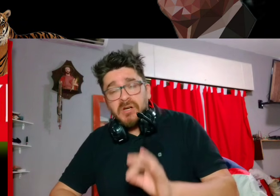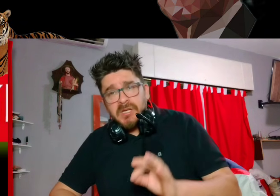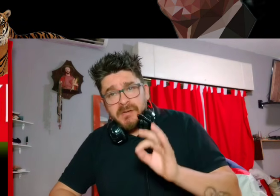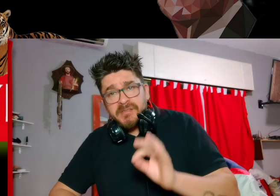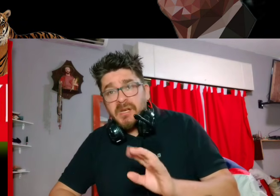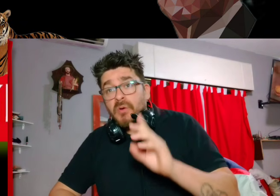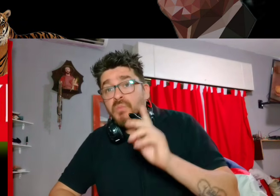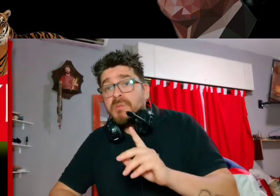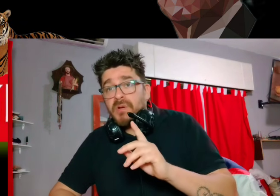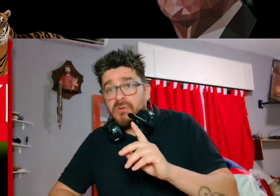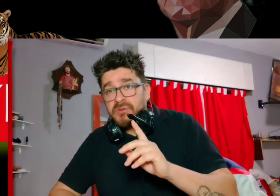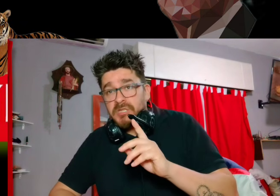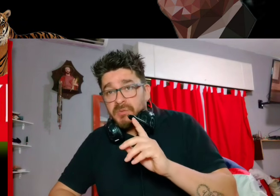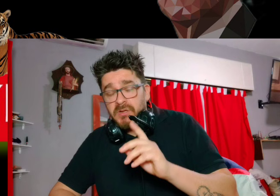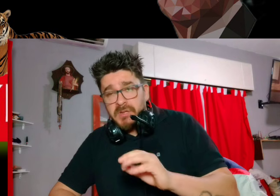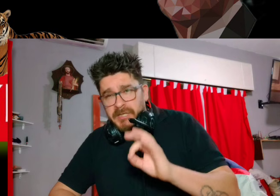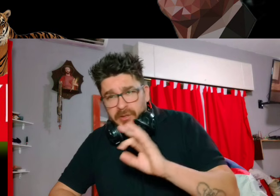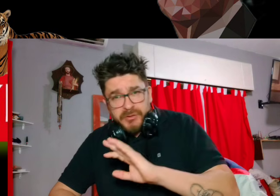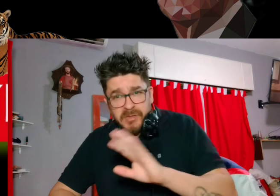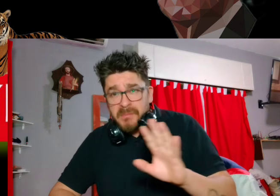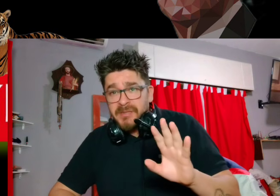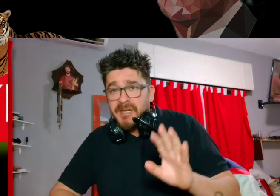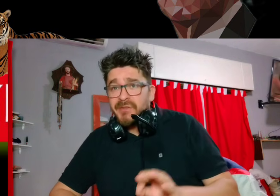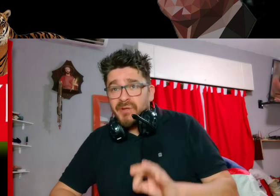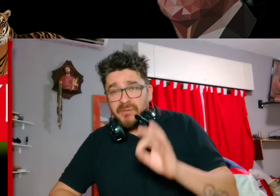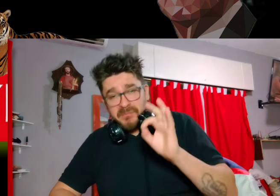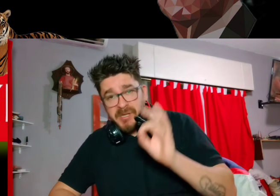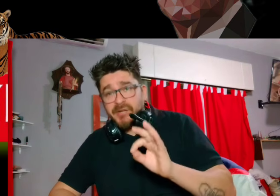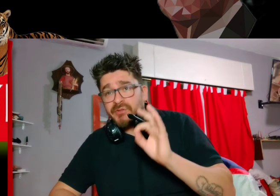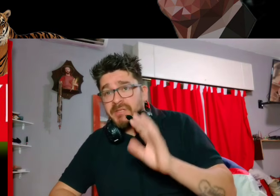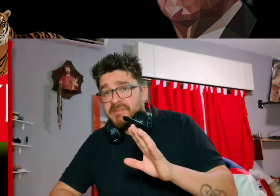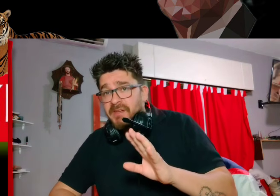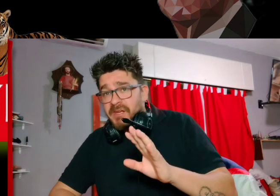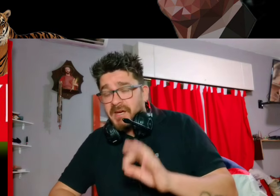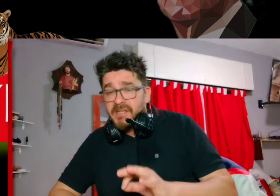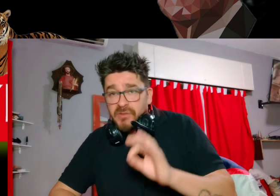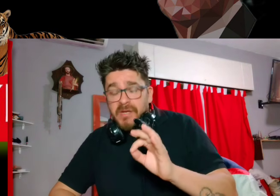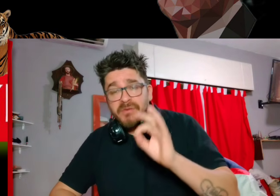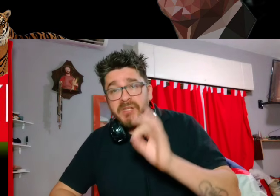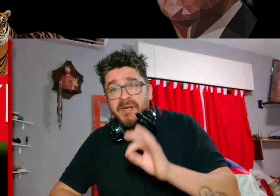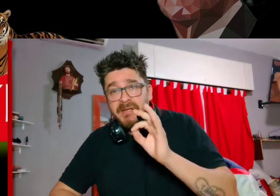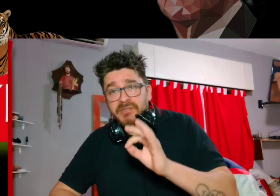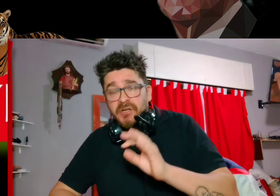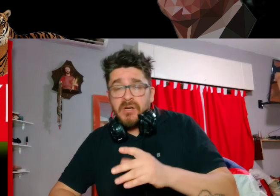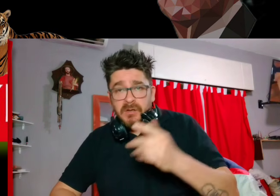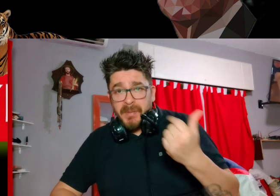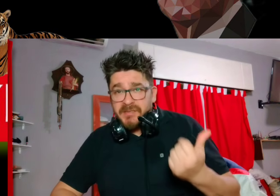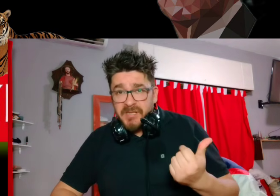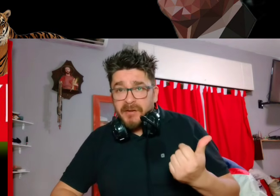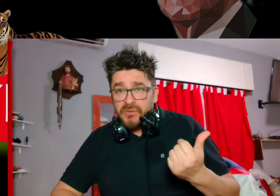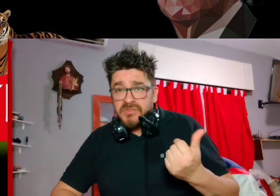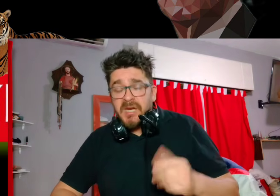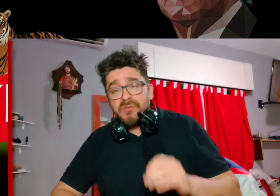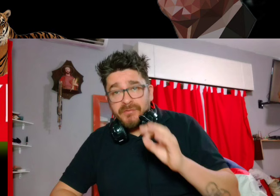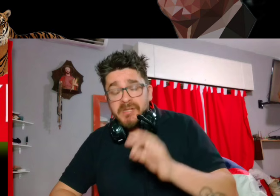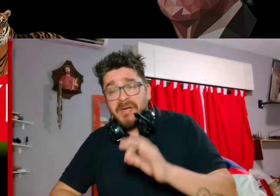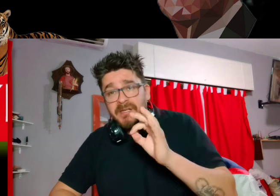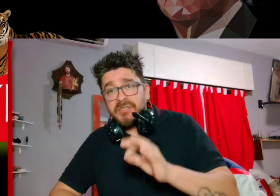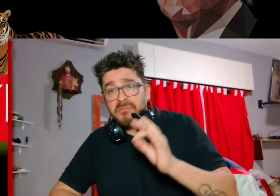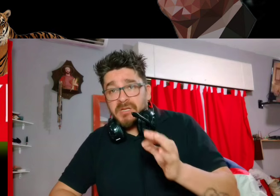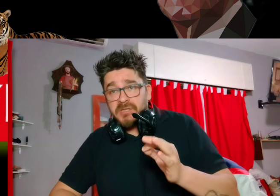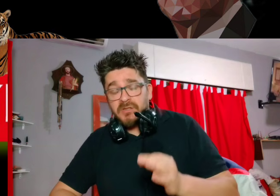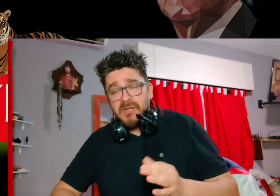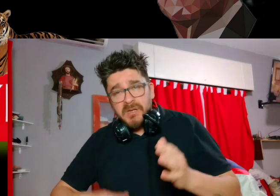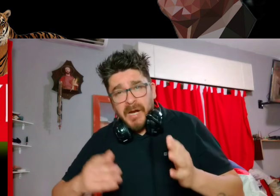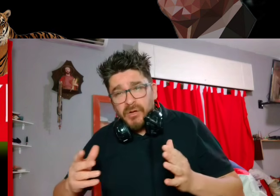litio en México, que va a ser algo muy productivo. Y no estoy inventando. México tiene esa idea de hacer una fábrica de litio parecida a Rusia, una